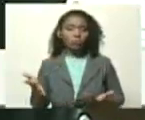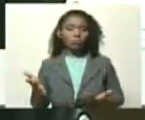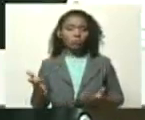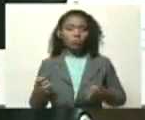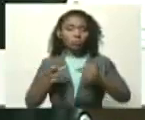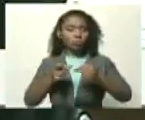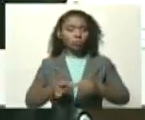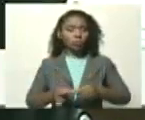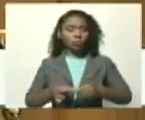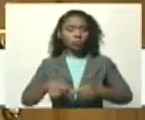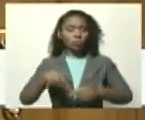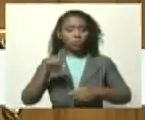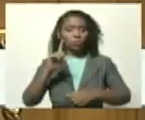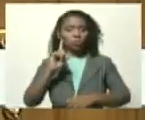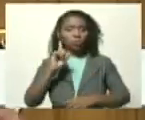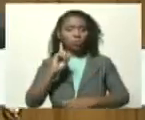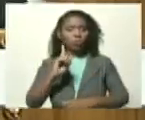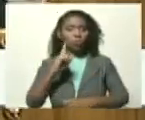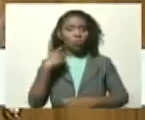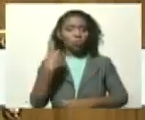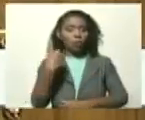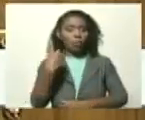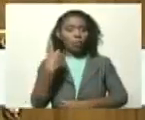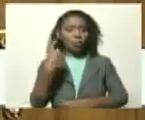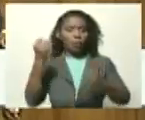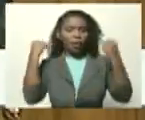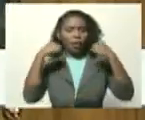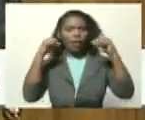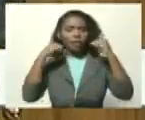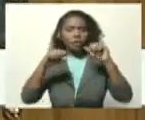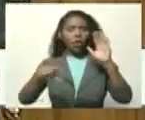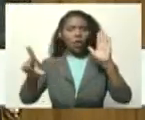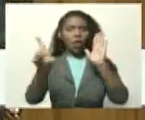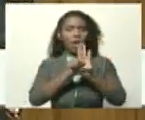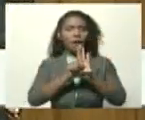quedaremos solamente para el ejercicio legislativo,